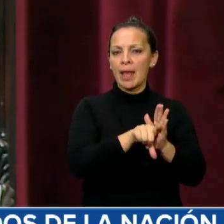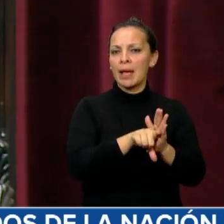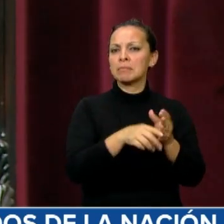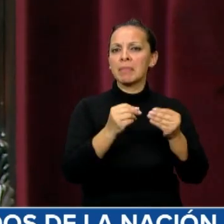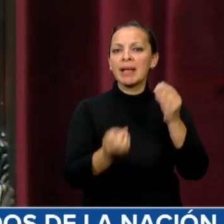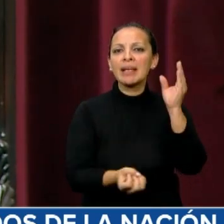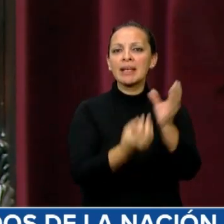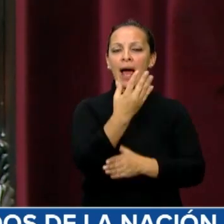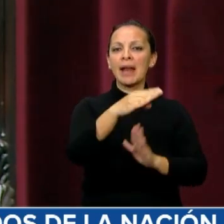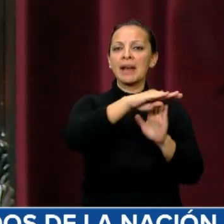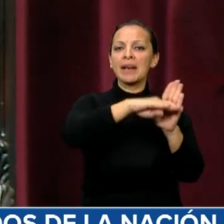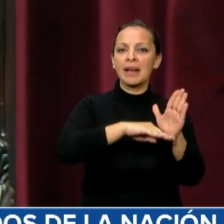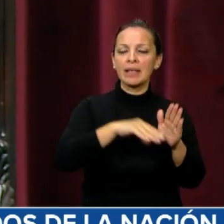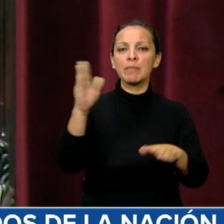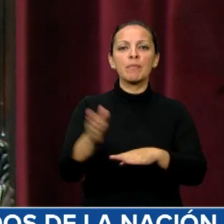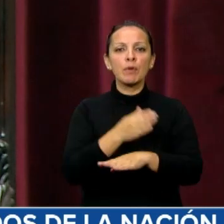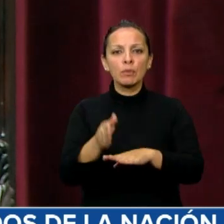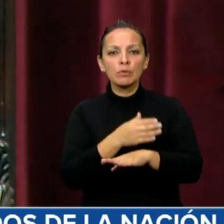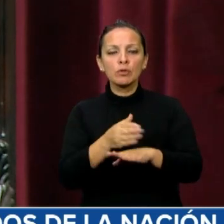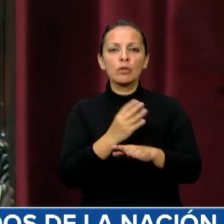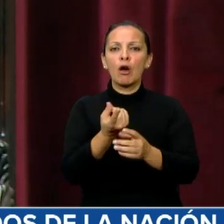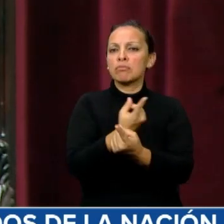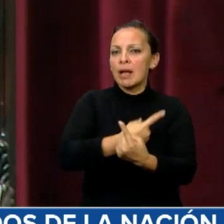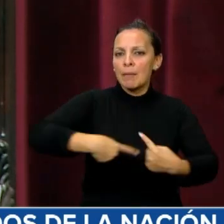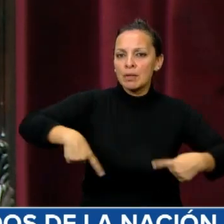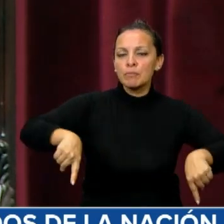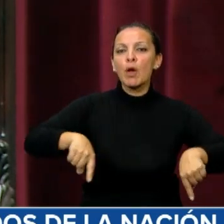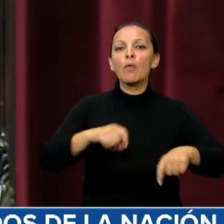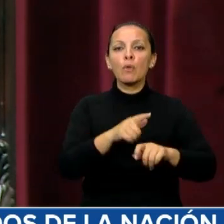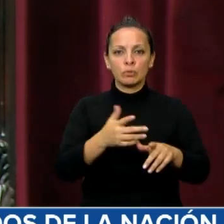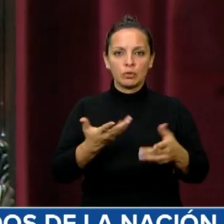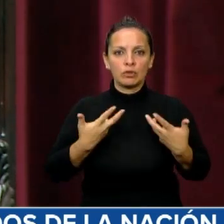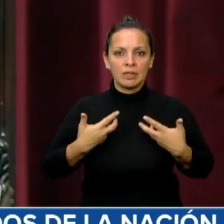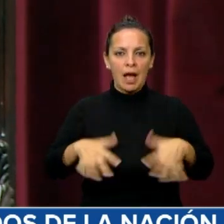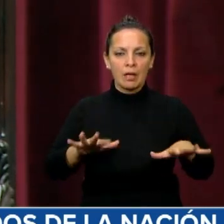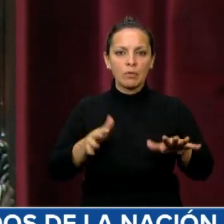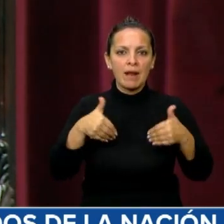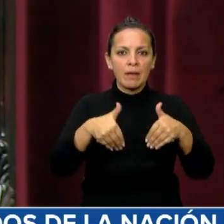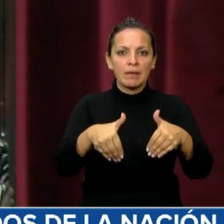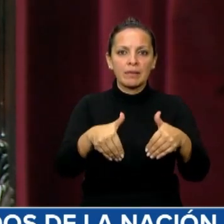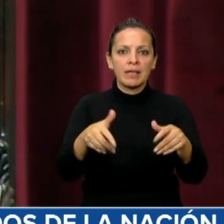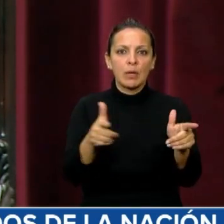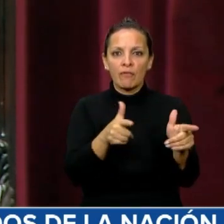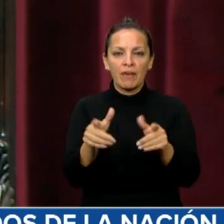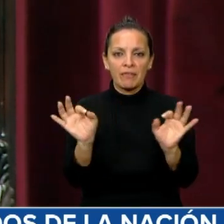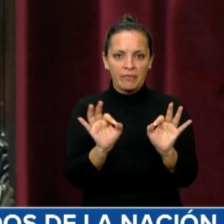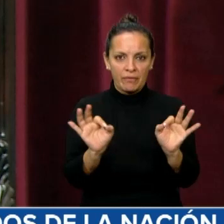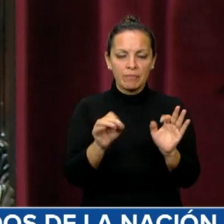que se crea el régimen de producción y o elaboración de productos orgánicos. Orden del día número